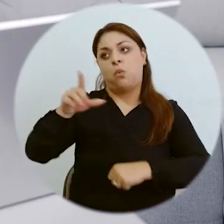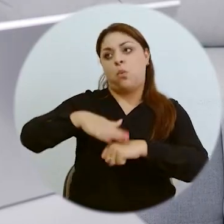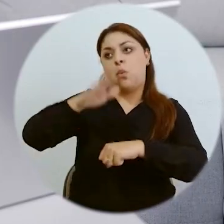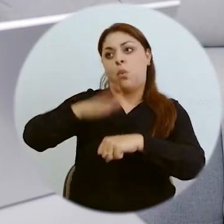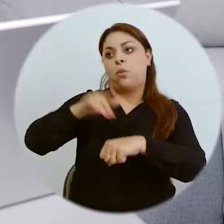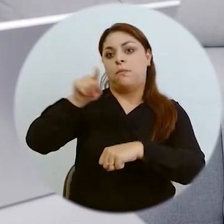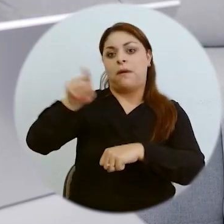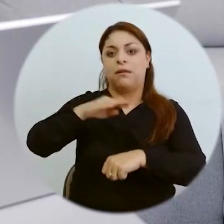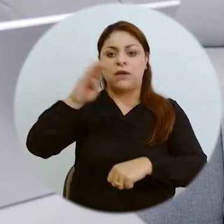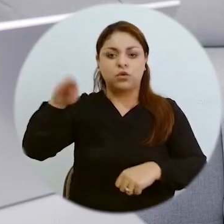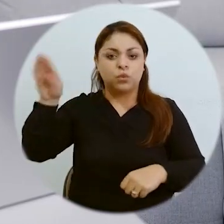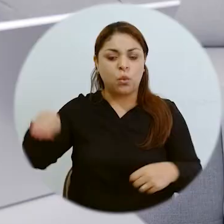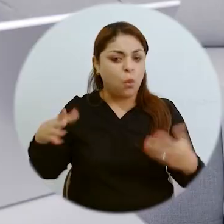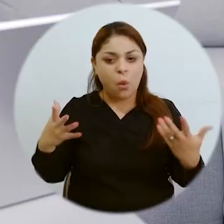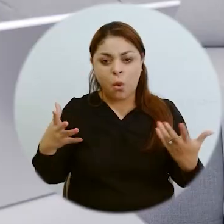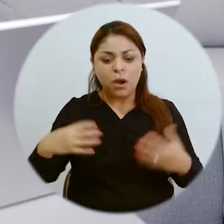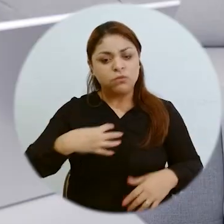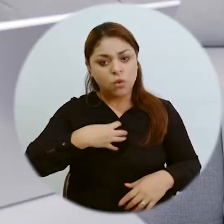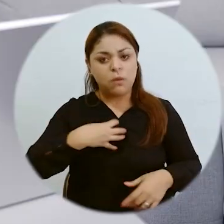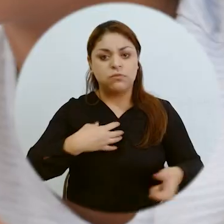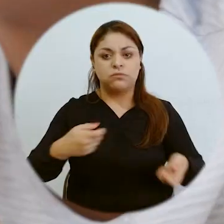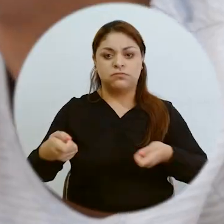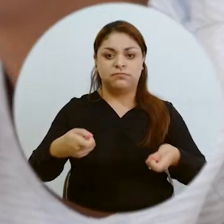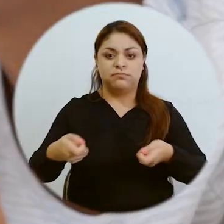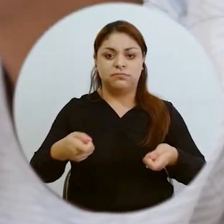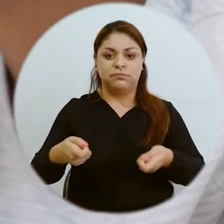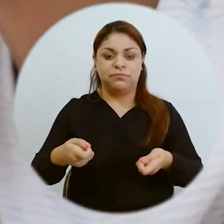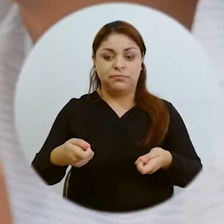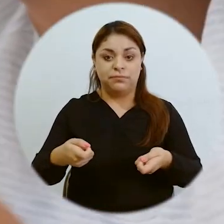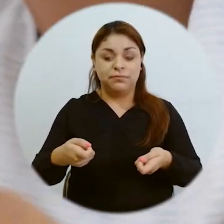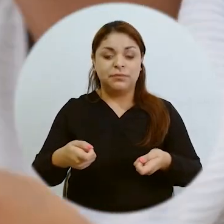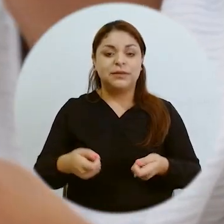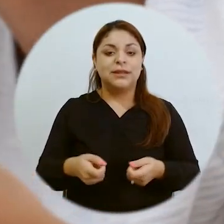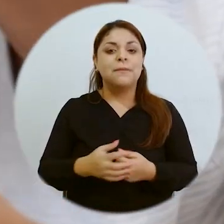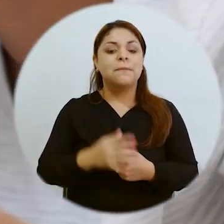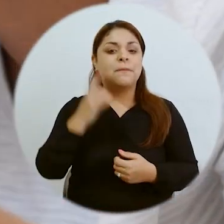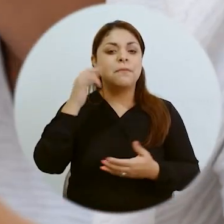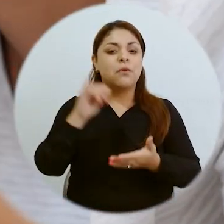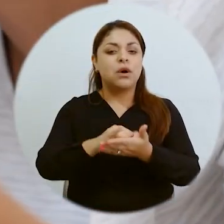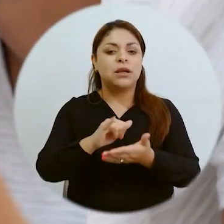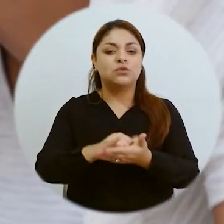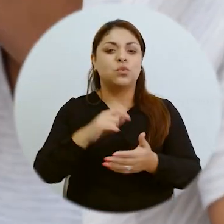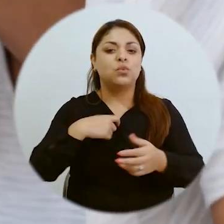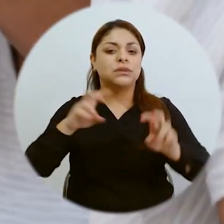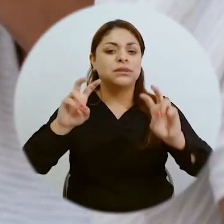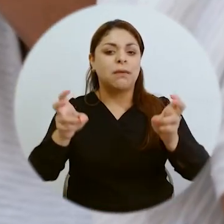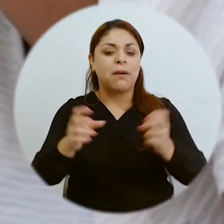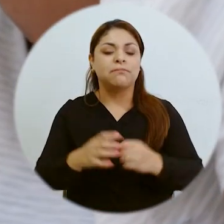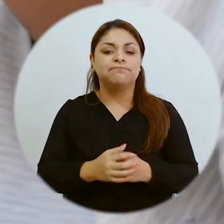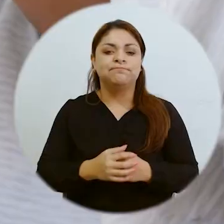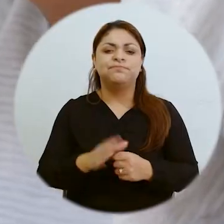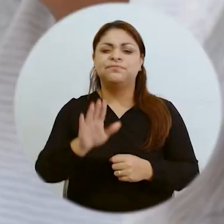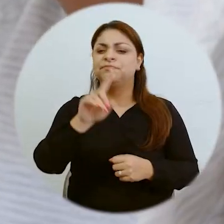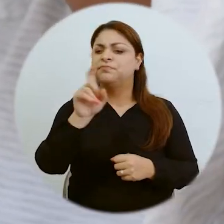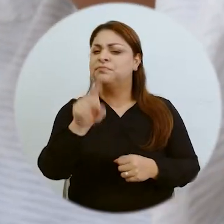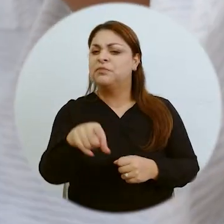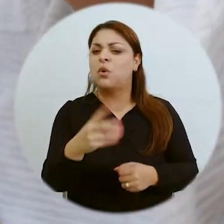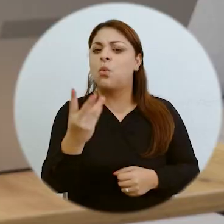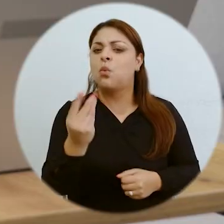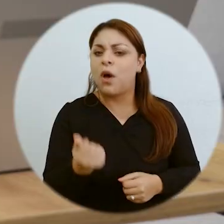de obesidad. Hay un tema de autocontrol y ahí eso sí nos lleva a un tema, y es cuánto